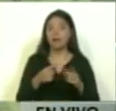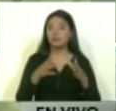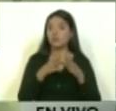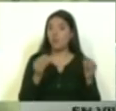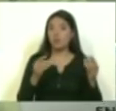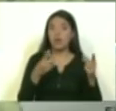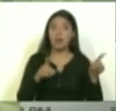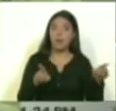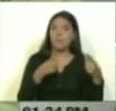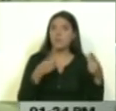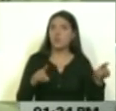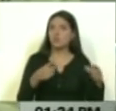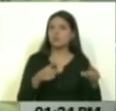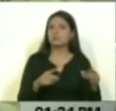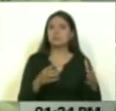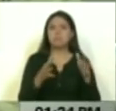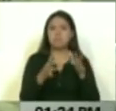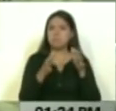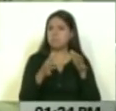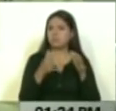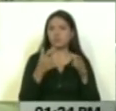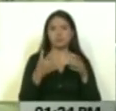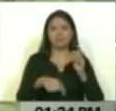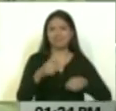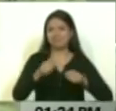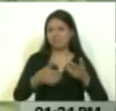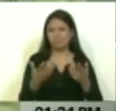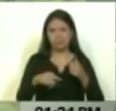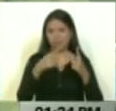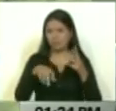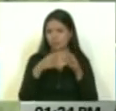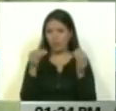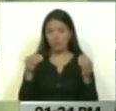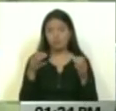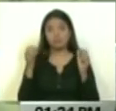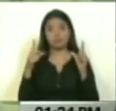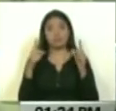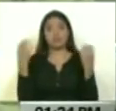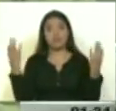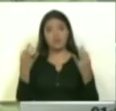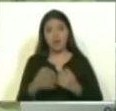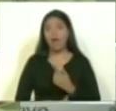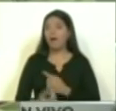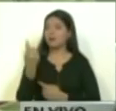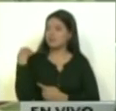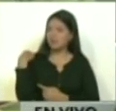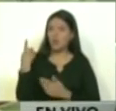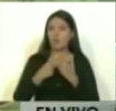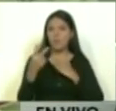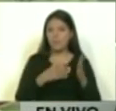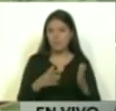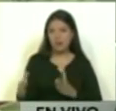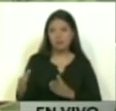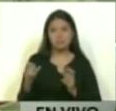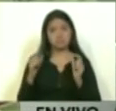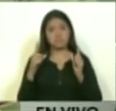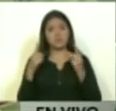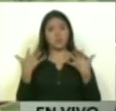de percusión, realmente impresionante. Ayer tuvimos una jornada